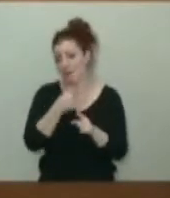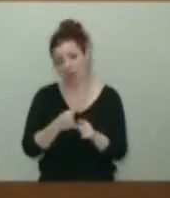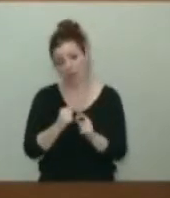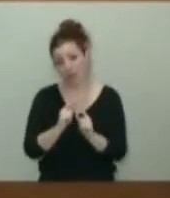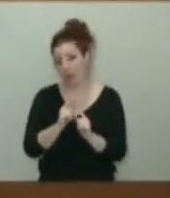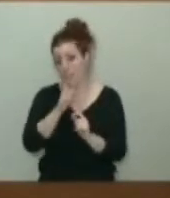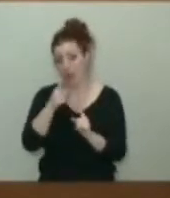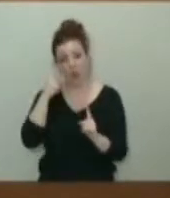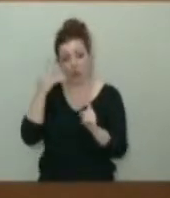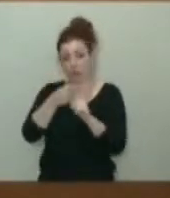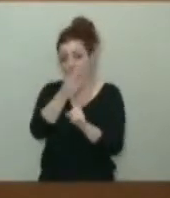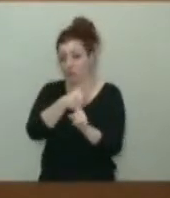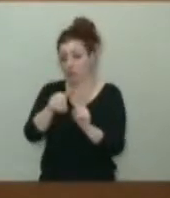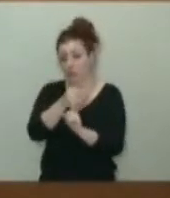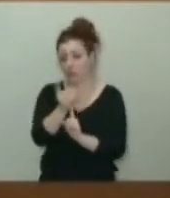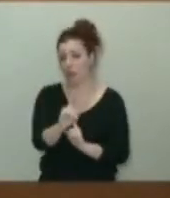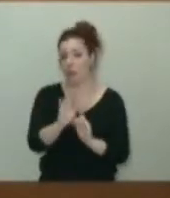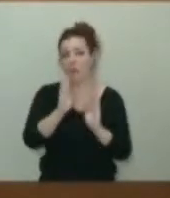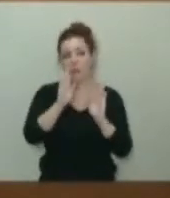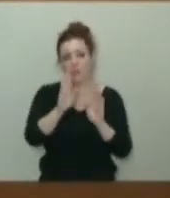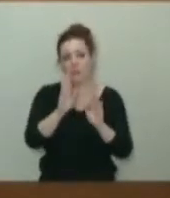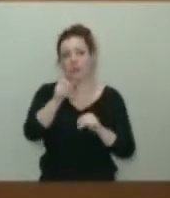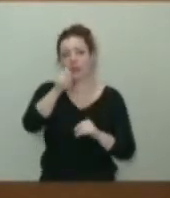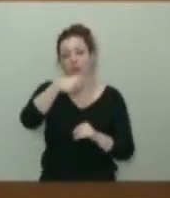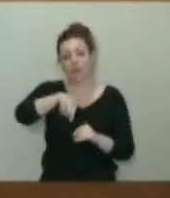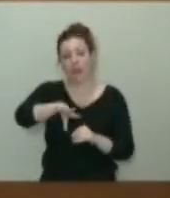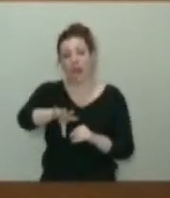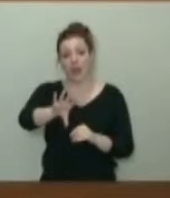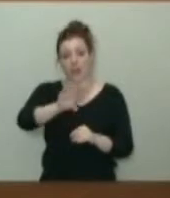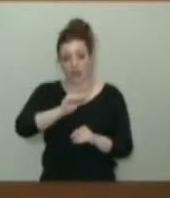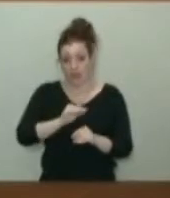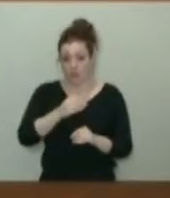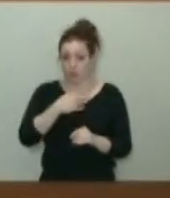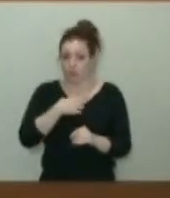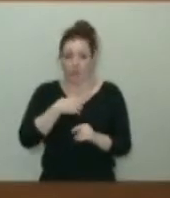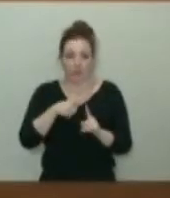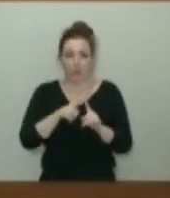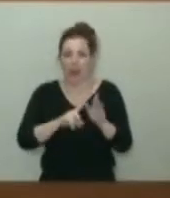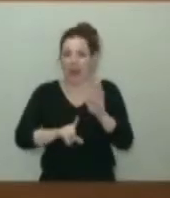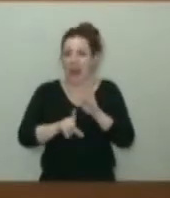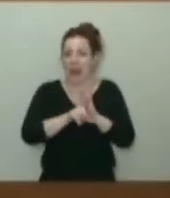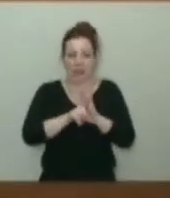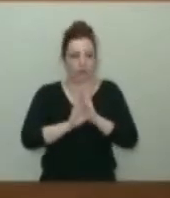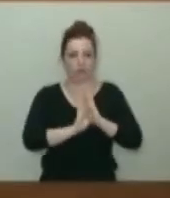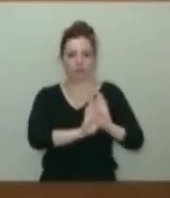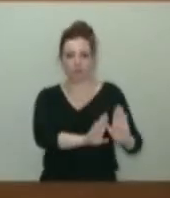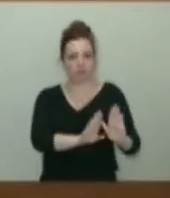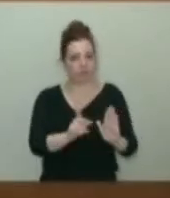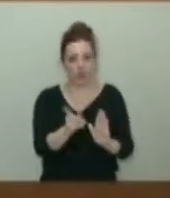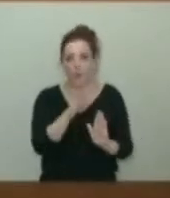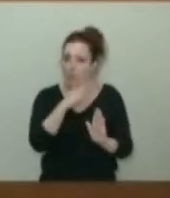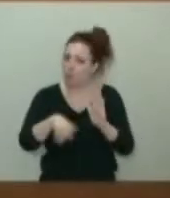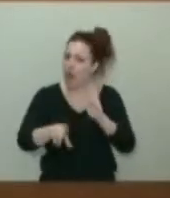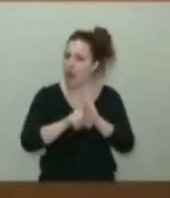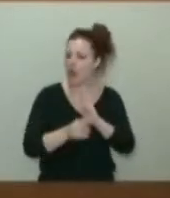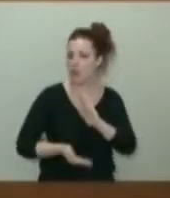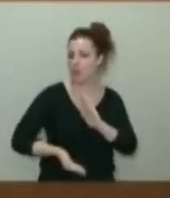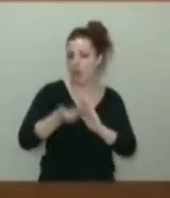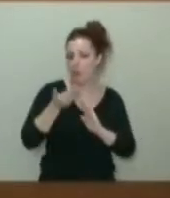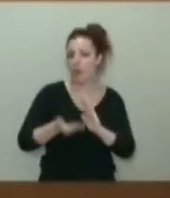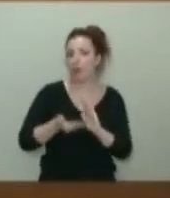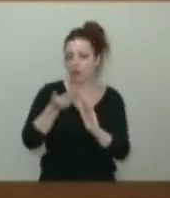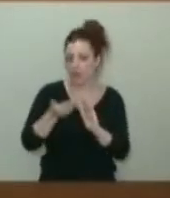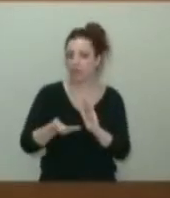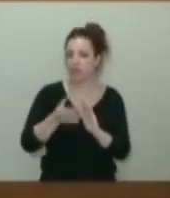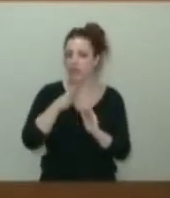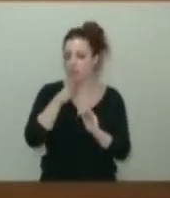objetivos, pero, en todo caso, entendemos que no podemos dejar esta ley, una ley muy importante, en una mera declaración